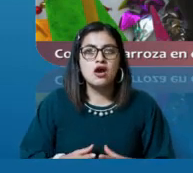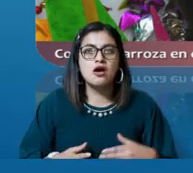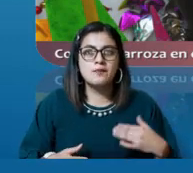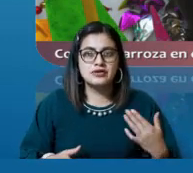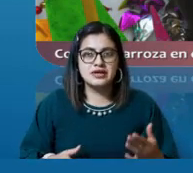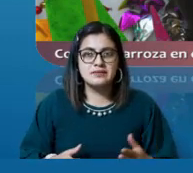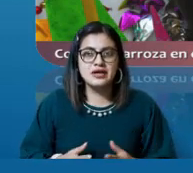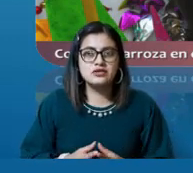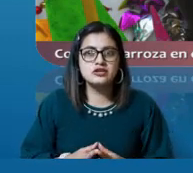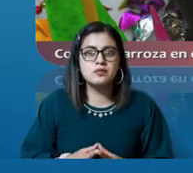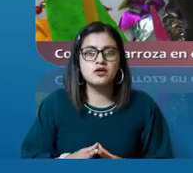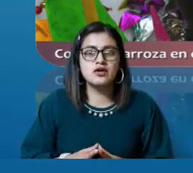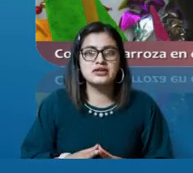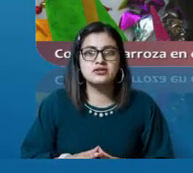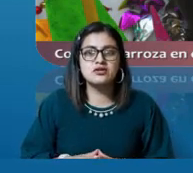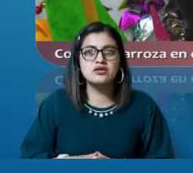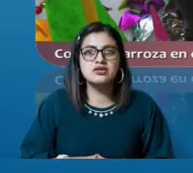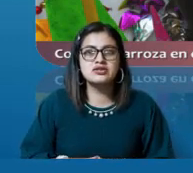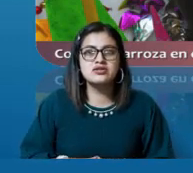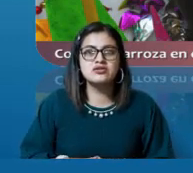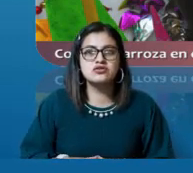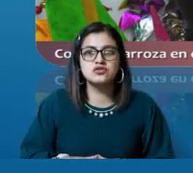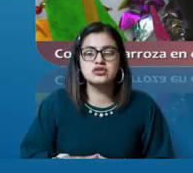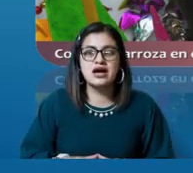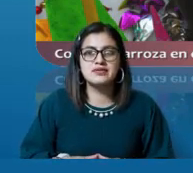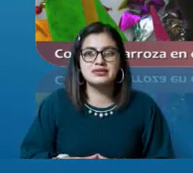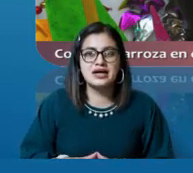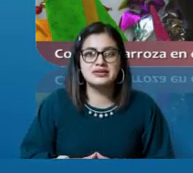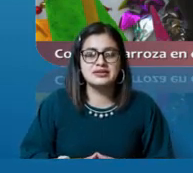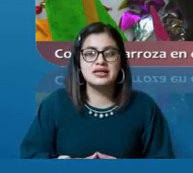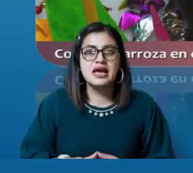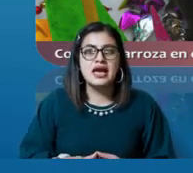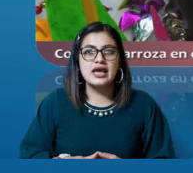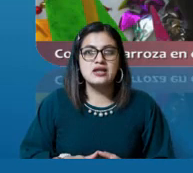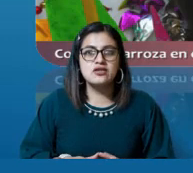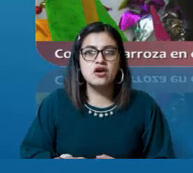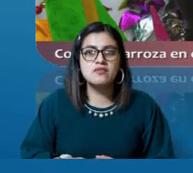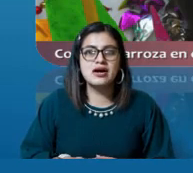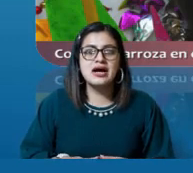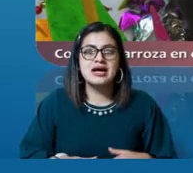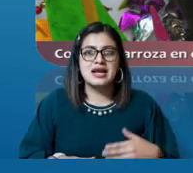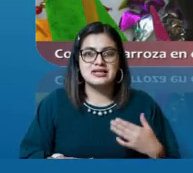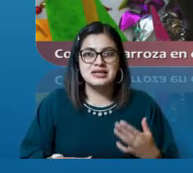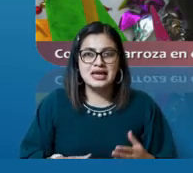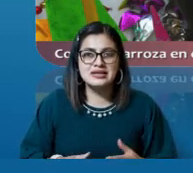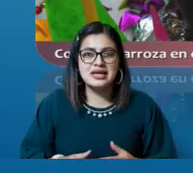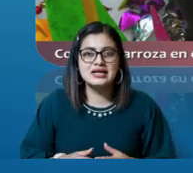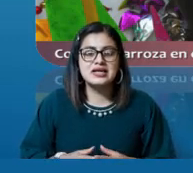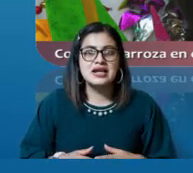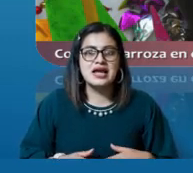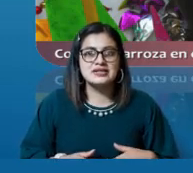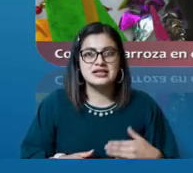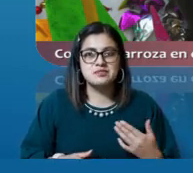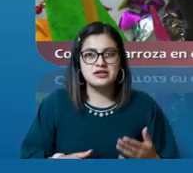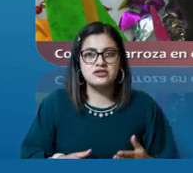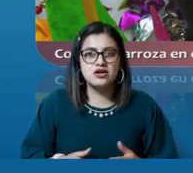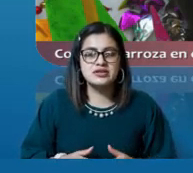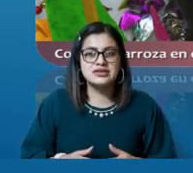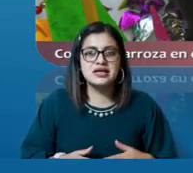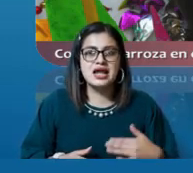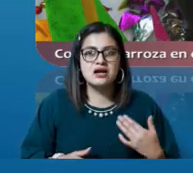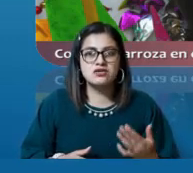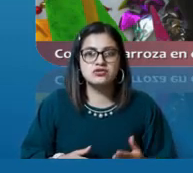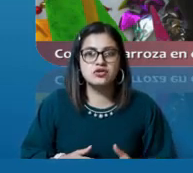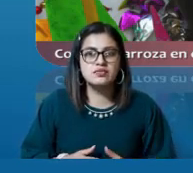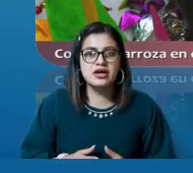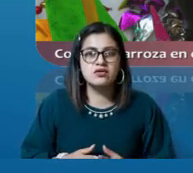costumbres, comportamientos por los que son conocidos sus habitantes, el idioma, las etnias, las